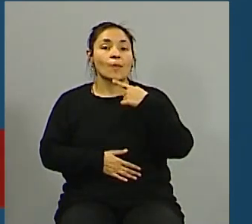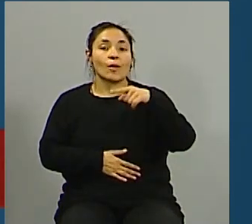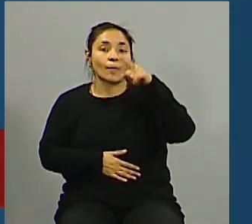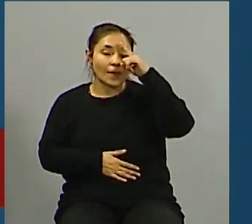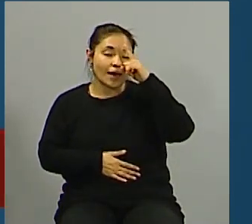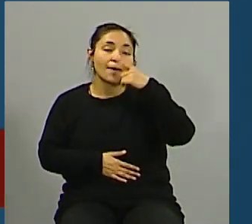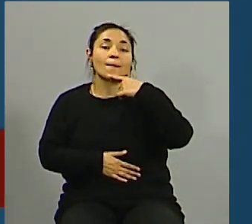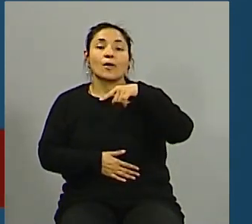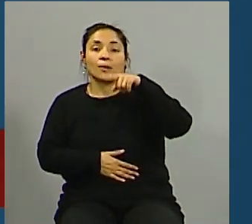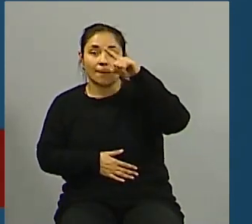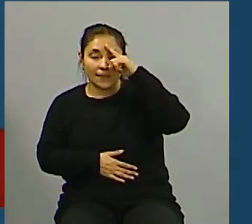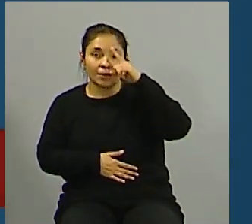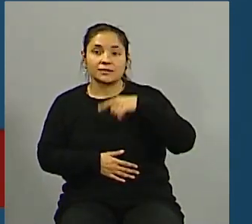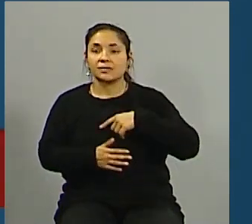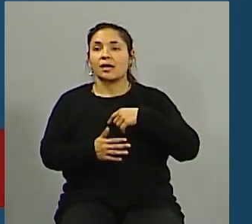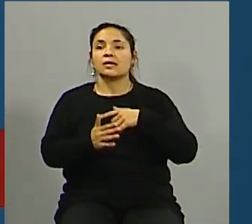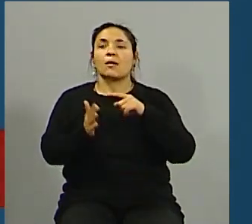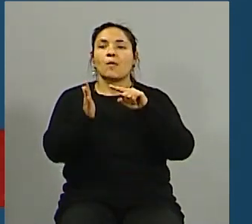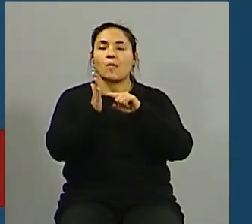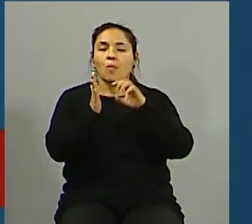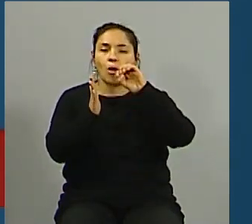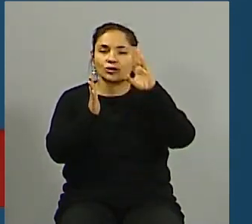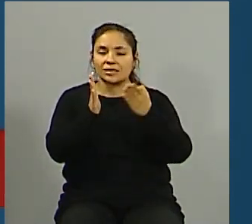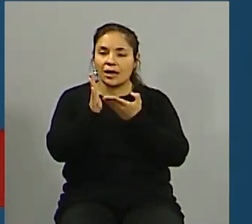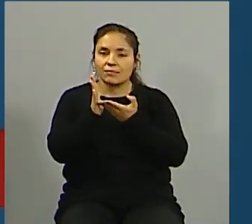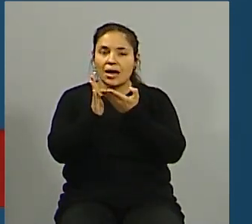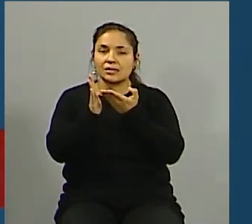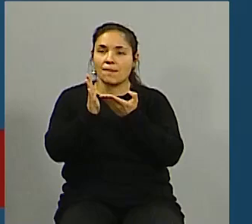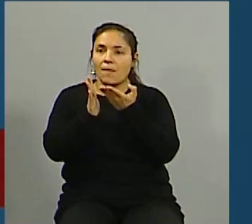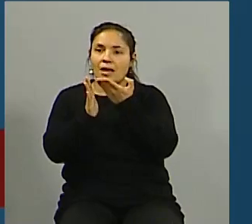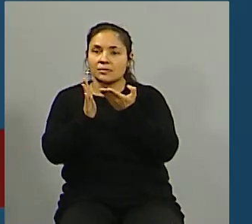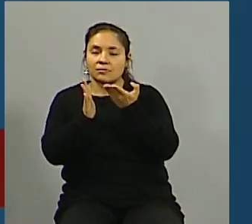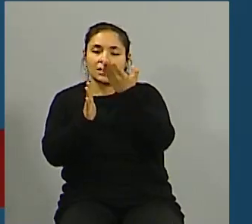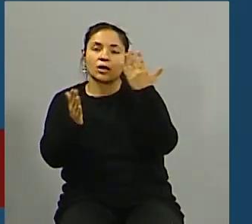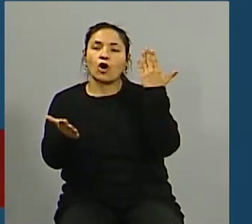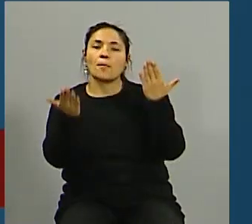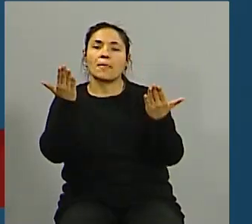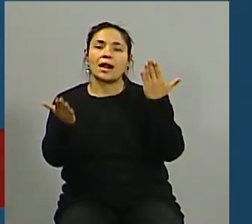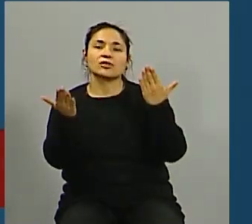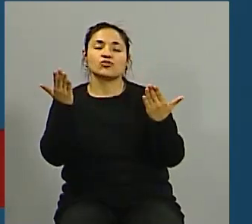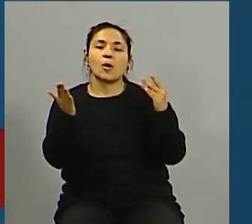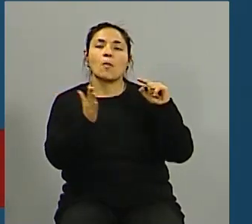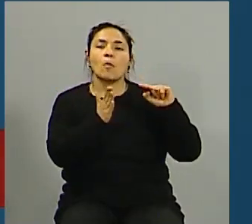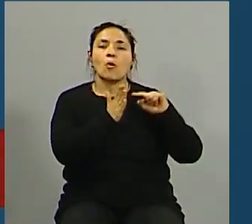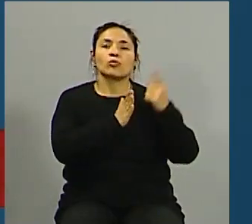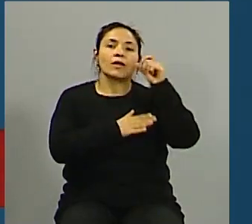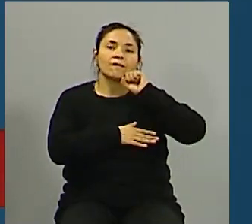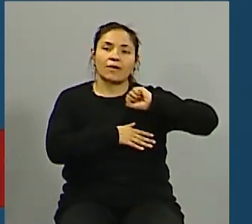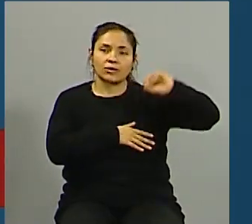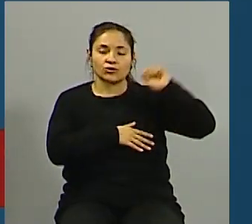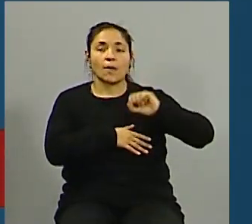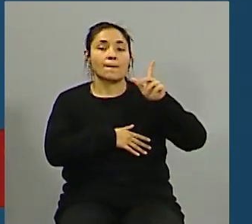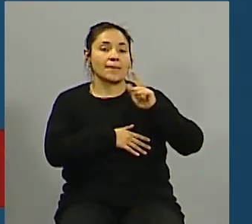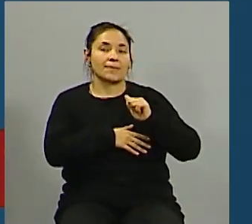darían unos puntitos porcentuales por encima de lo que fue el índice de inflación del